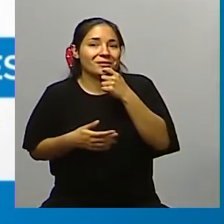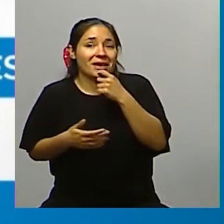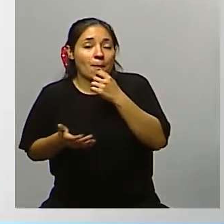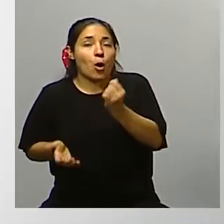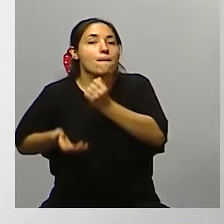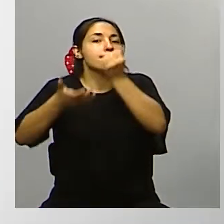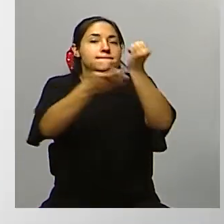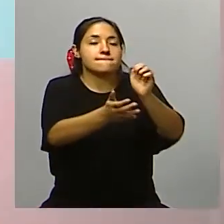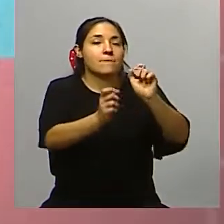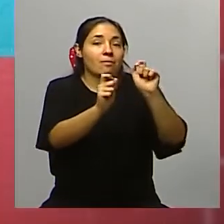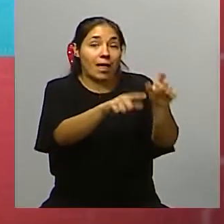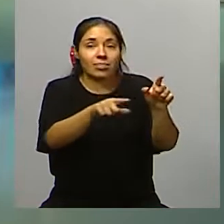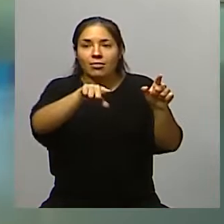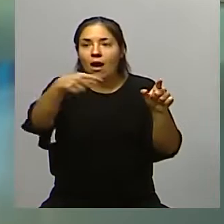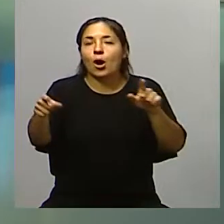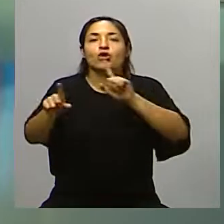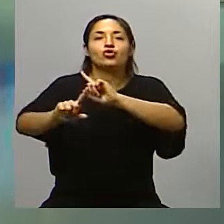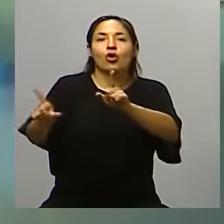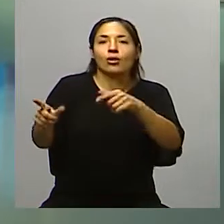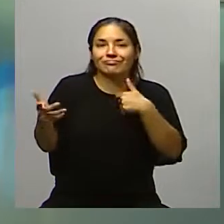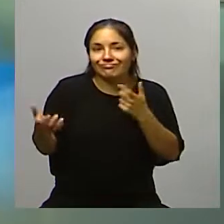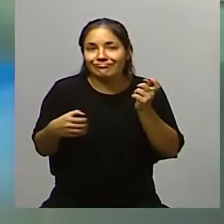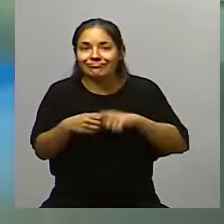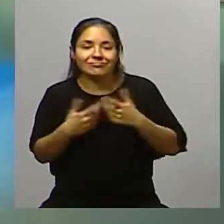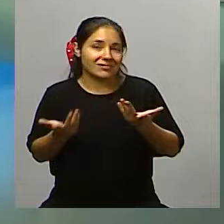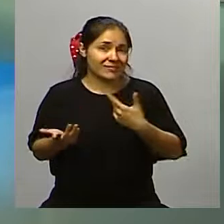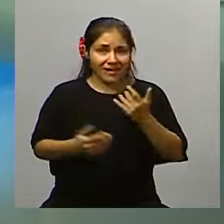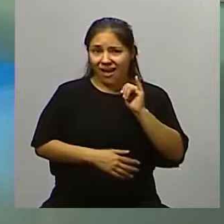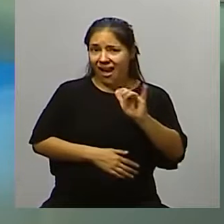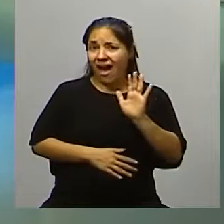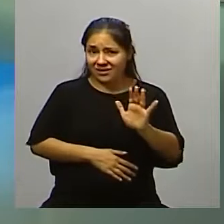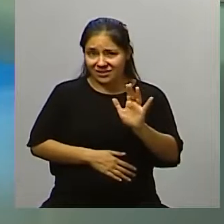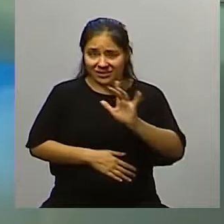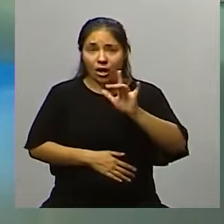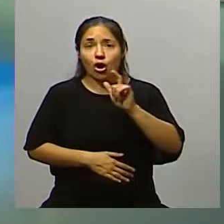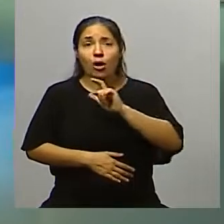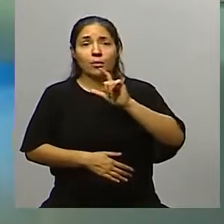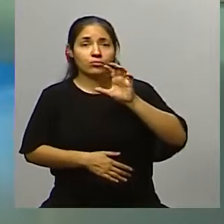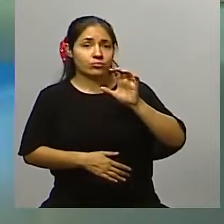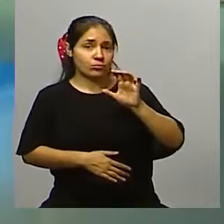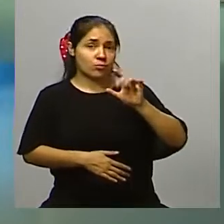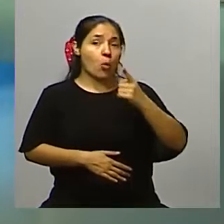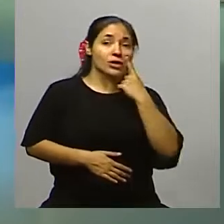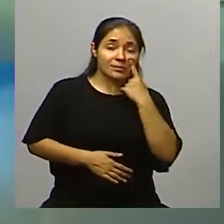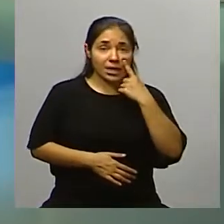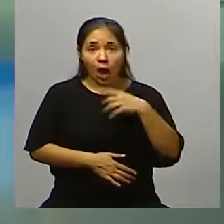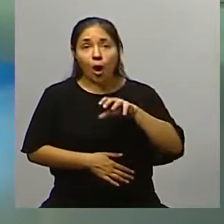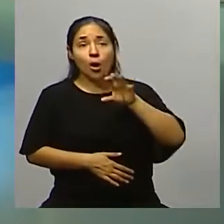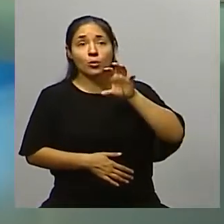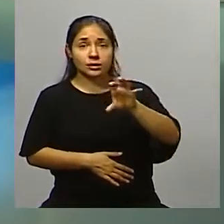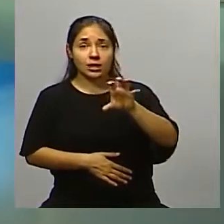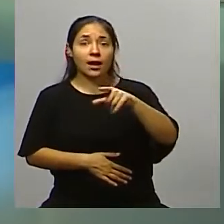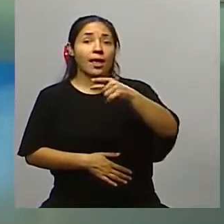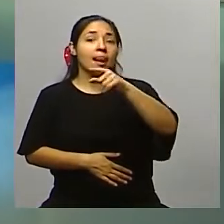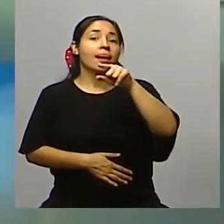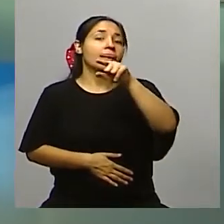este plan, a vos no te doy este plan, que existen en distintos estamentos del Estado, municipales, provinciales y nacionales. Bueno, las prestaciones del ANSES